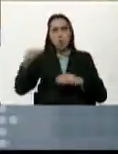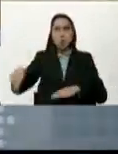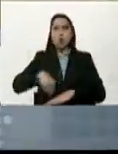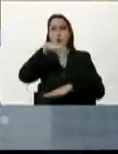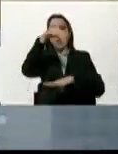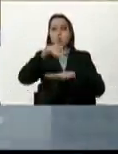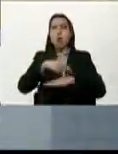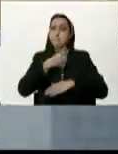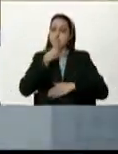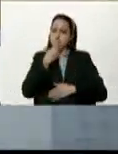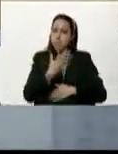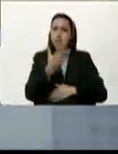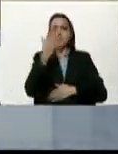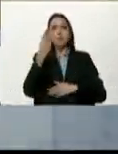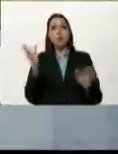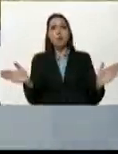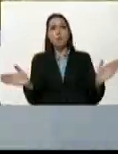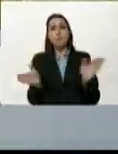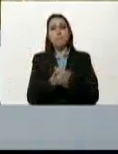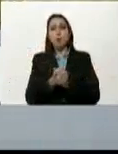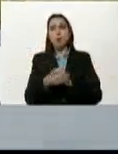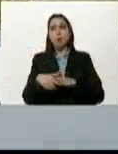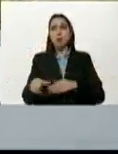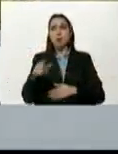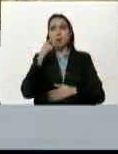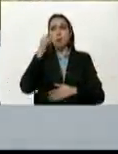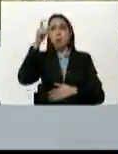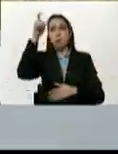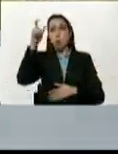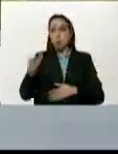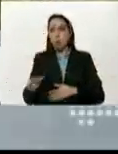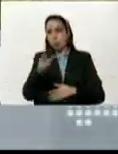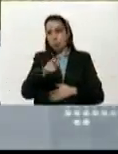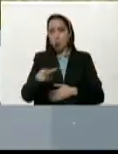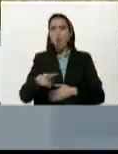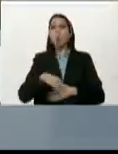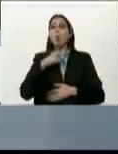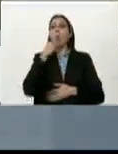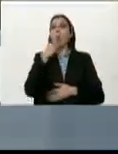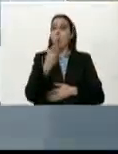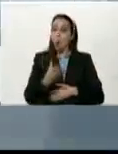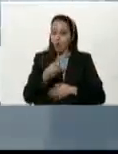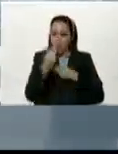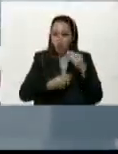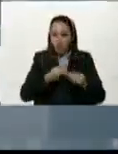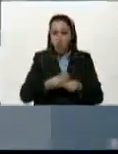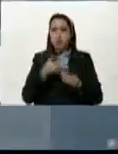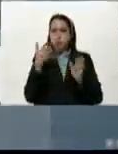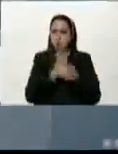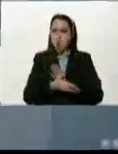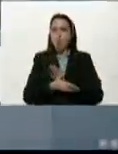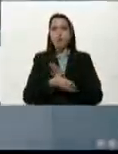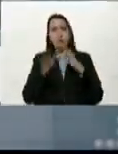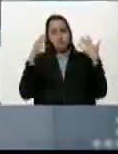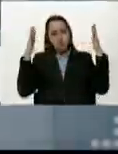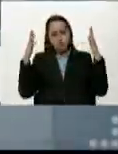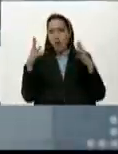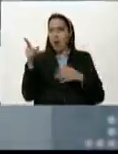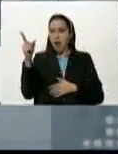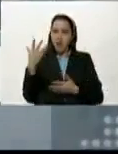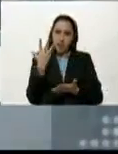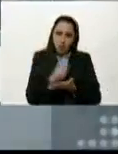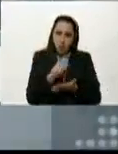muy bien compañero pedro malaver muy bien en la producción de soya vamos a darle un aplauso desde aquí